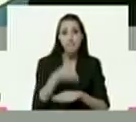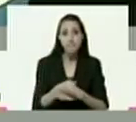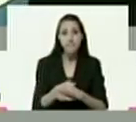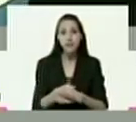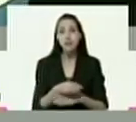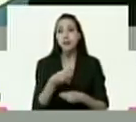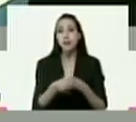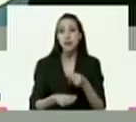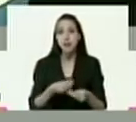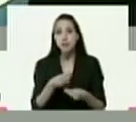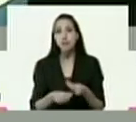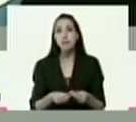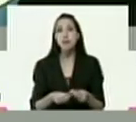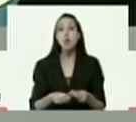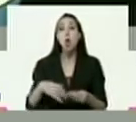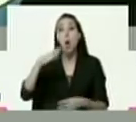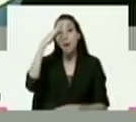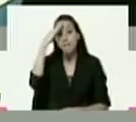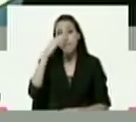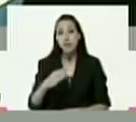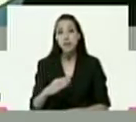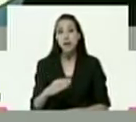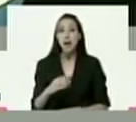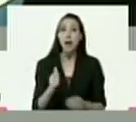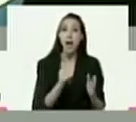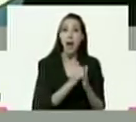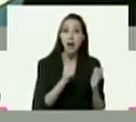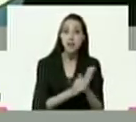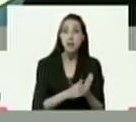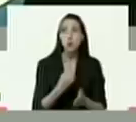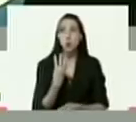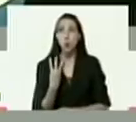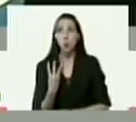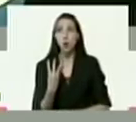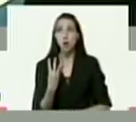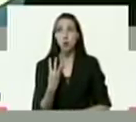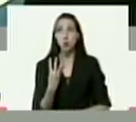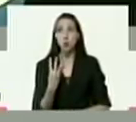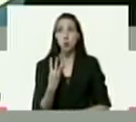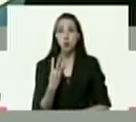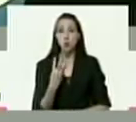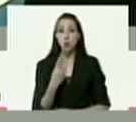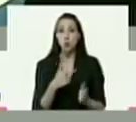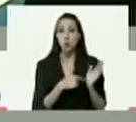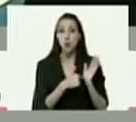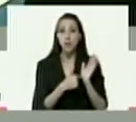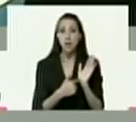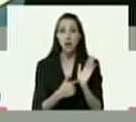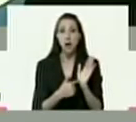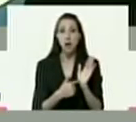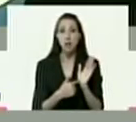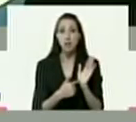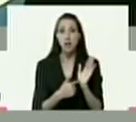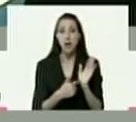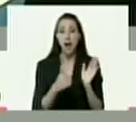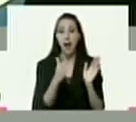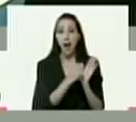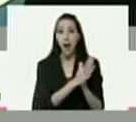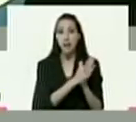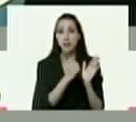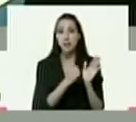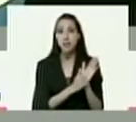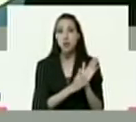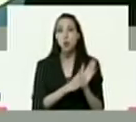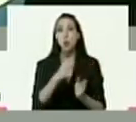está, artículo 4 de esta carta, artículo 2,